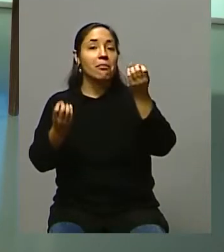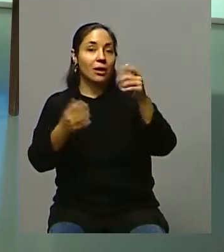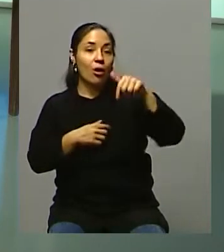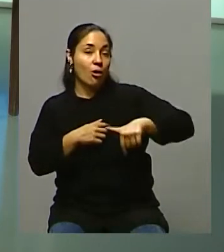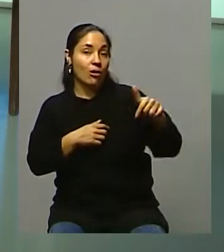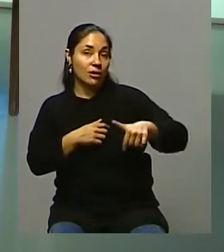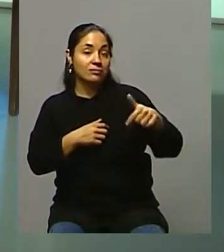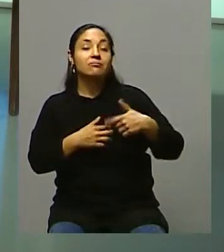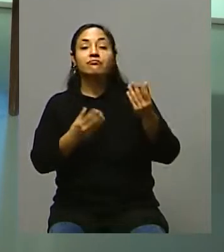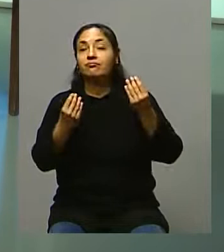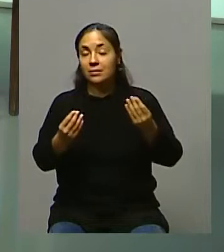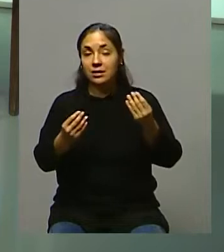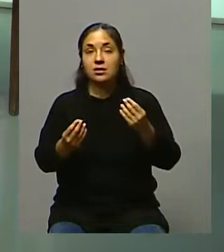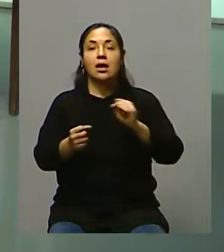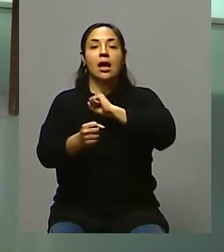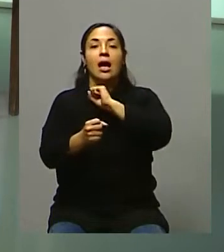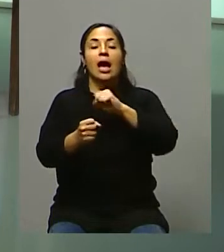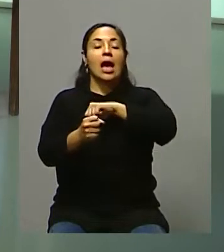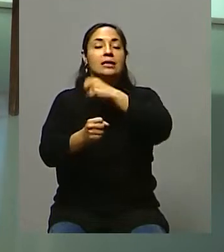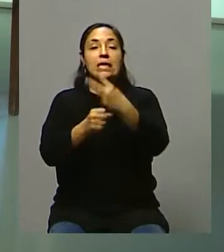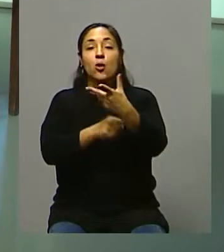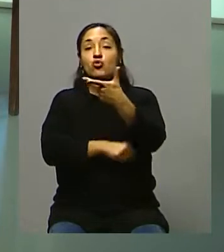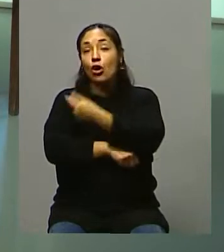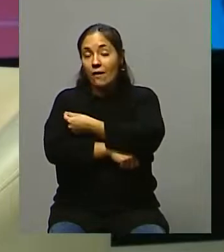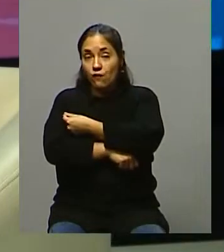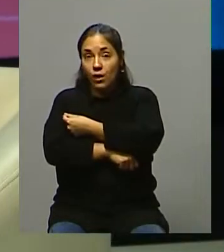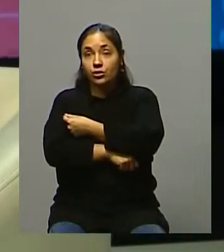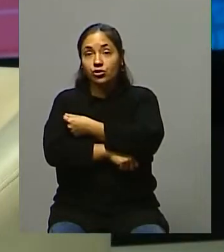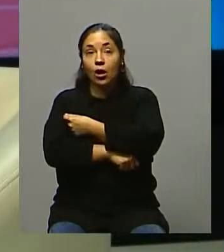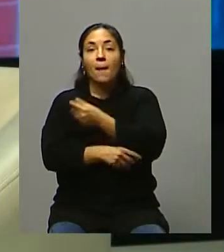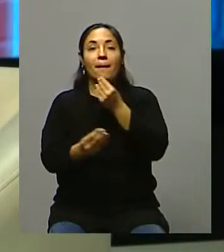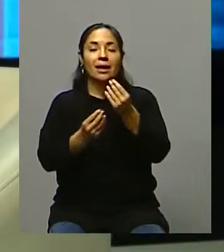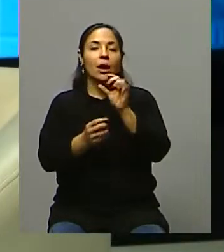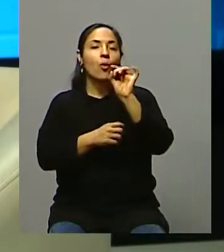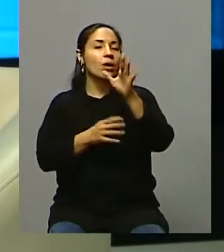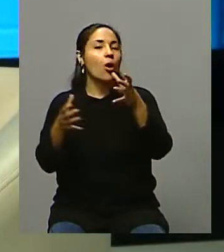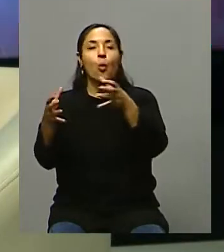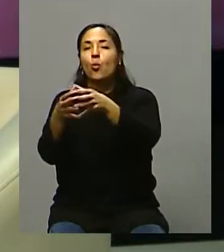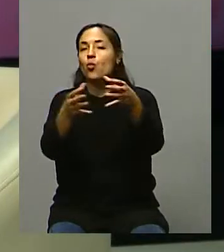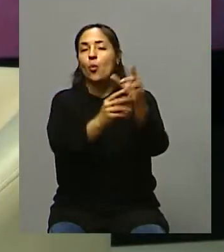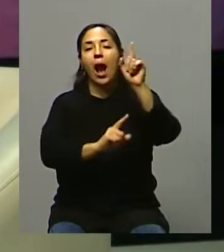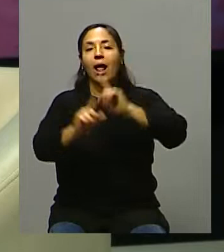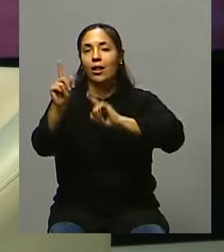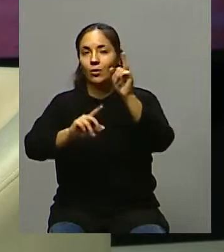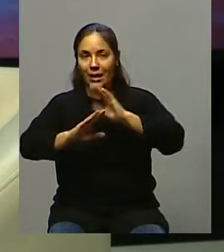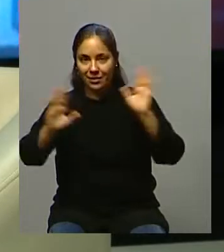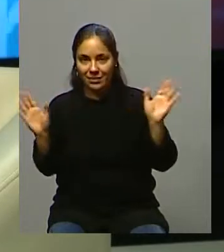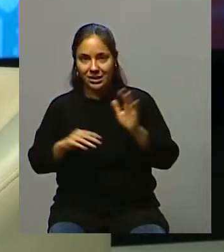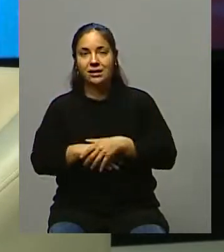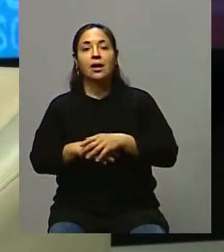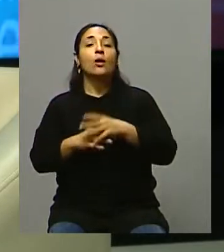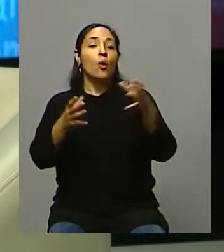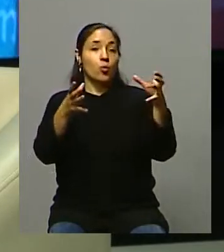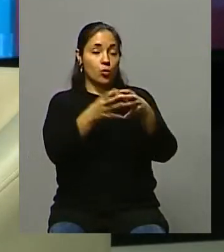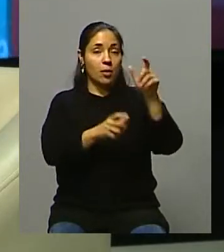está hablando es ya de segundo refuerzo, pero para ciertos grupos, exactamente, claro. que es lo que se ha empezado ahora. Personal de salud,